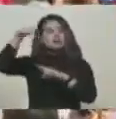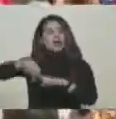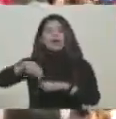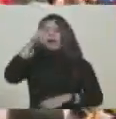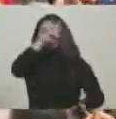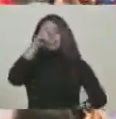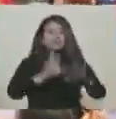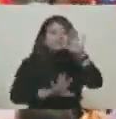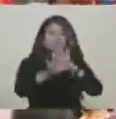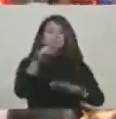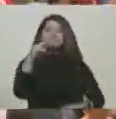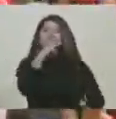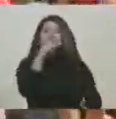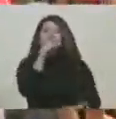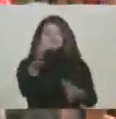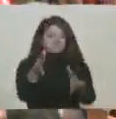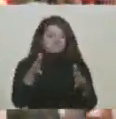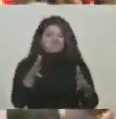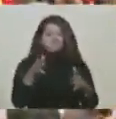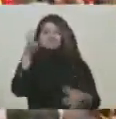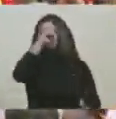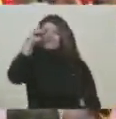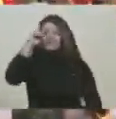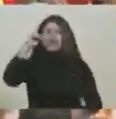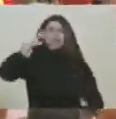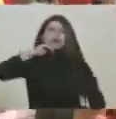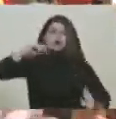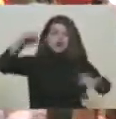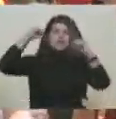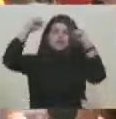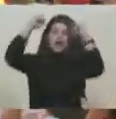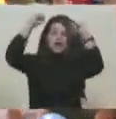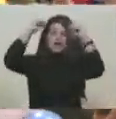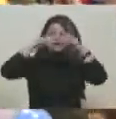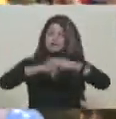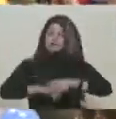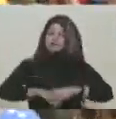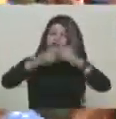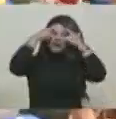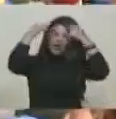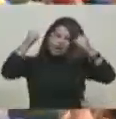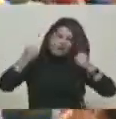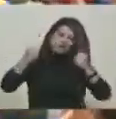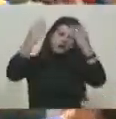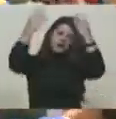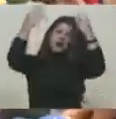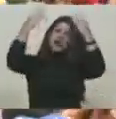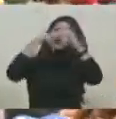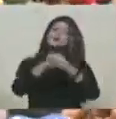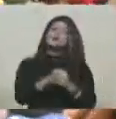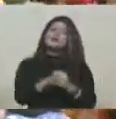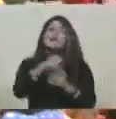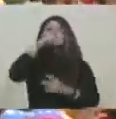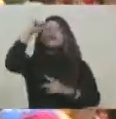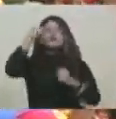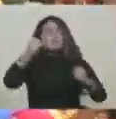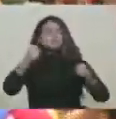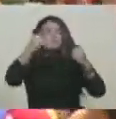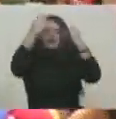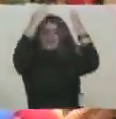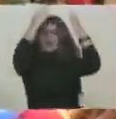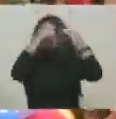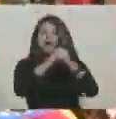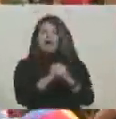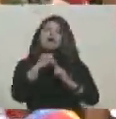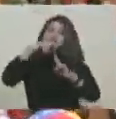15 gana! ¡Que viva Bolívar! ¡Que viva Chávez! ¡Que viva Maduro! ¡Que viva